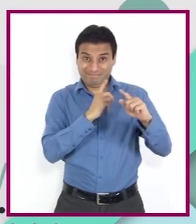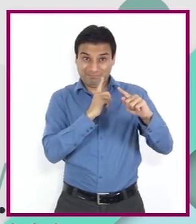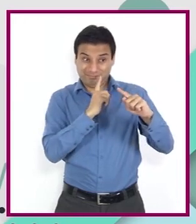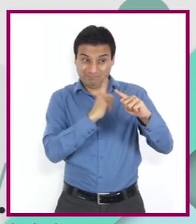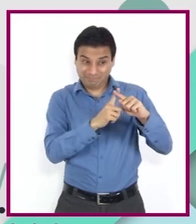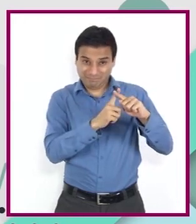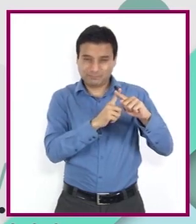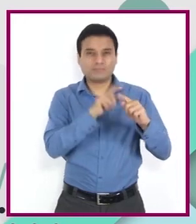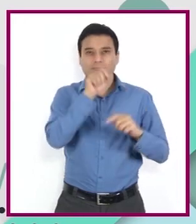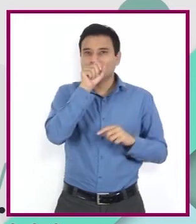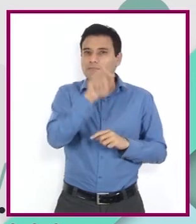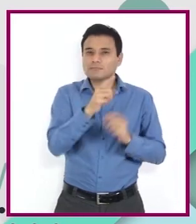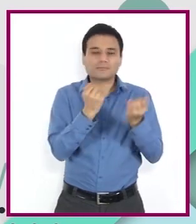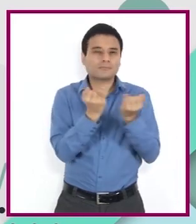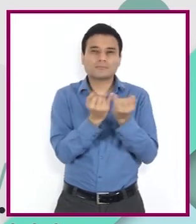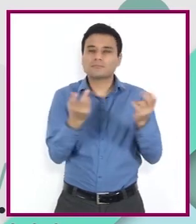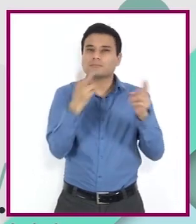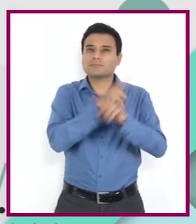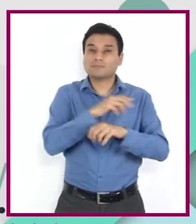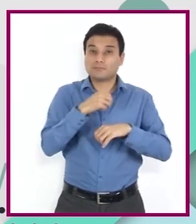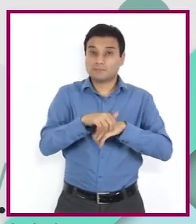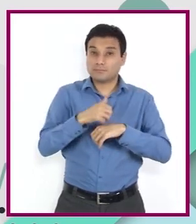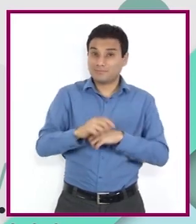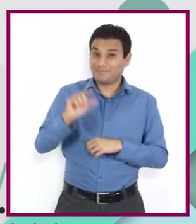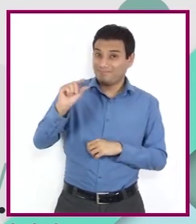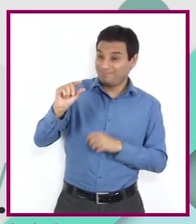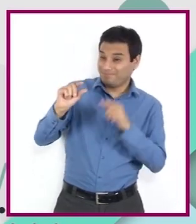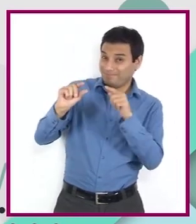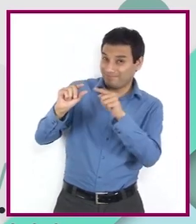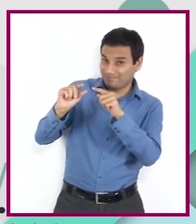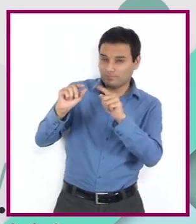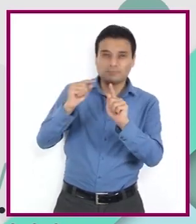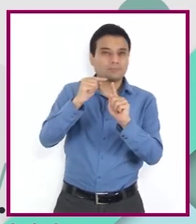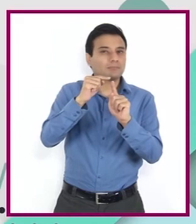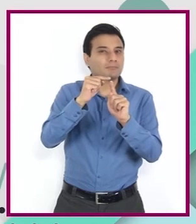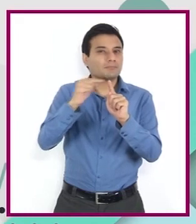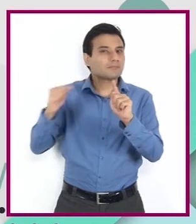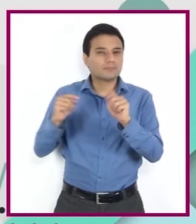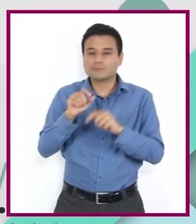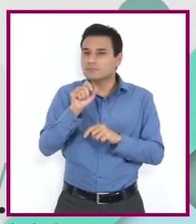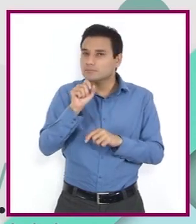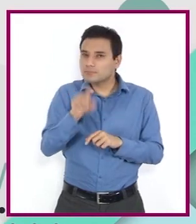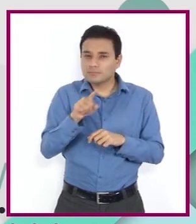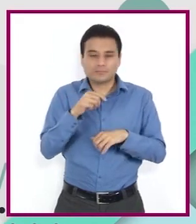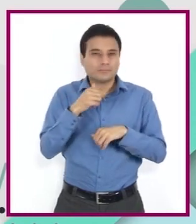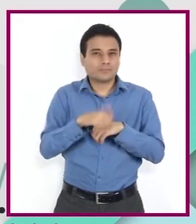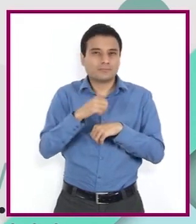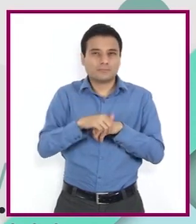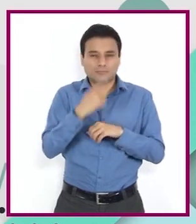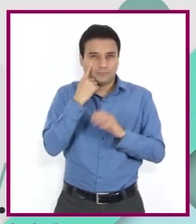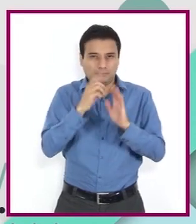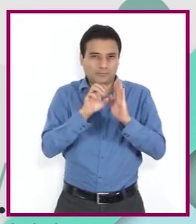cantidad correspondiente de la otra magnitud queda dividido por el mismo número. Por ejemplo,